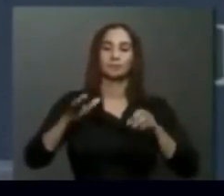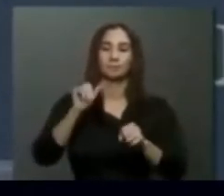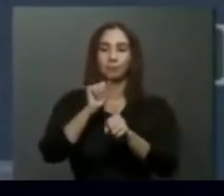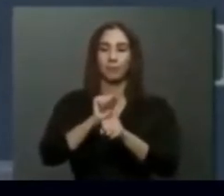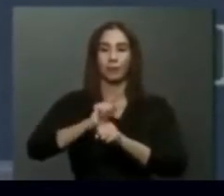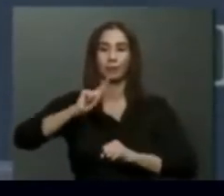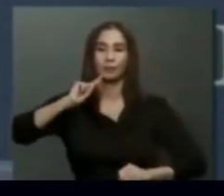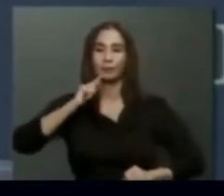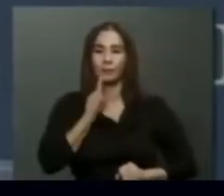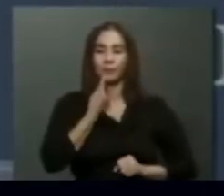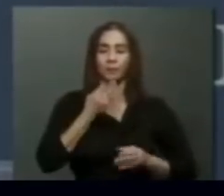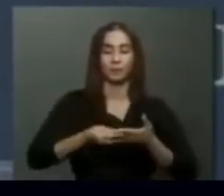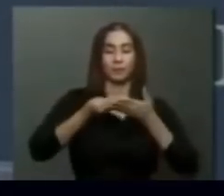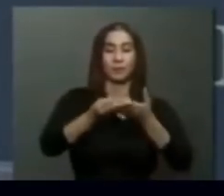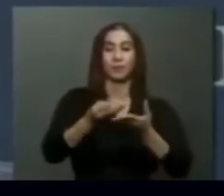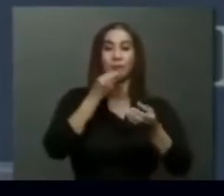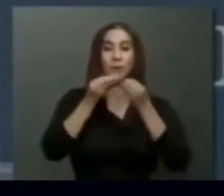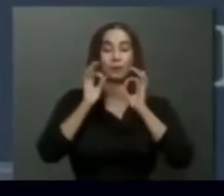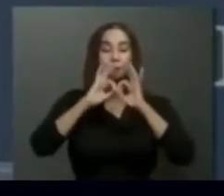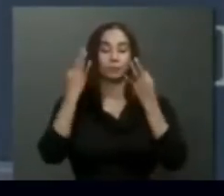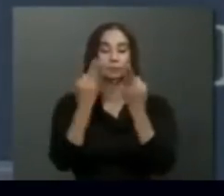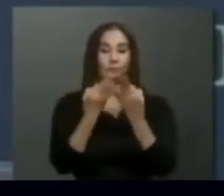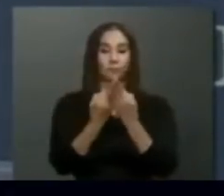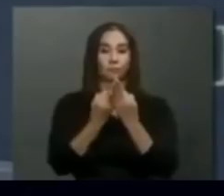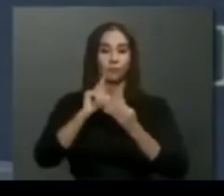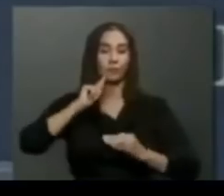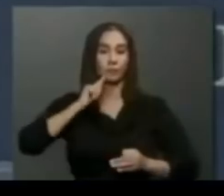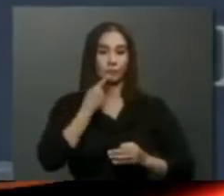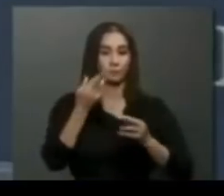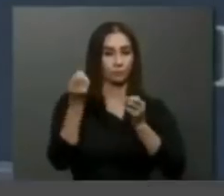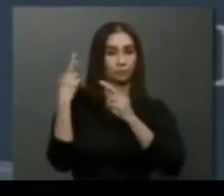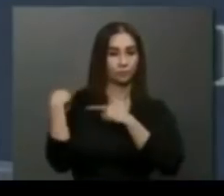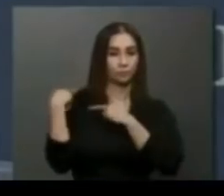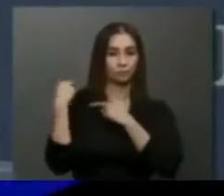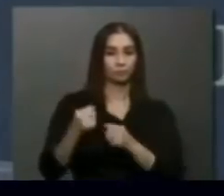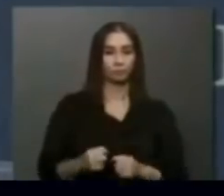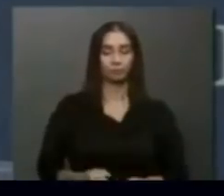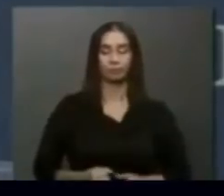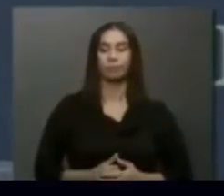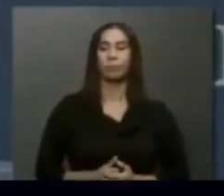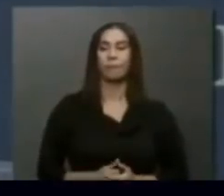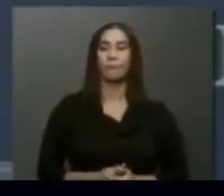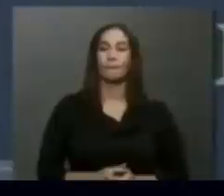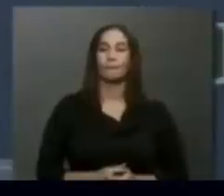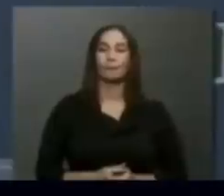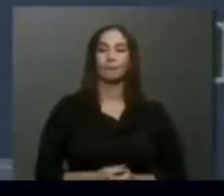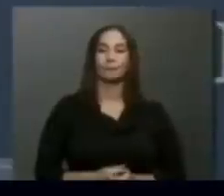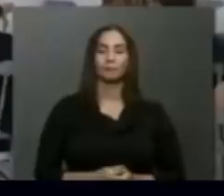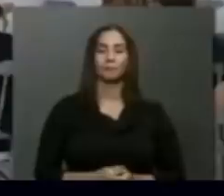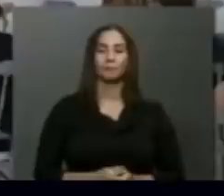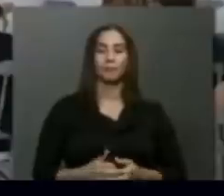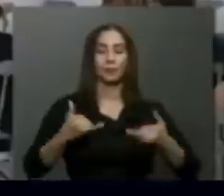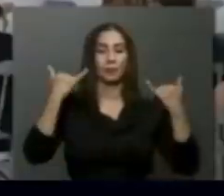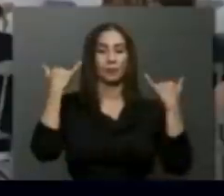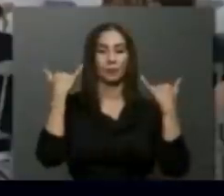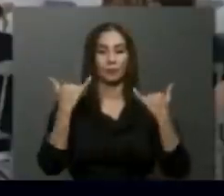trabajo honesto para llevar el sustento a sus familias de forma decente y responsable. Ha llegado el momento de